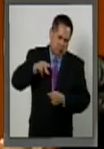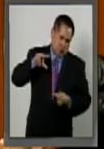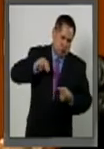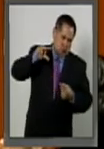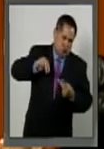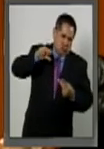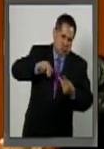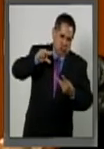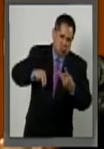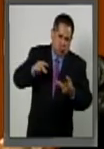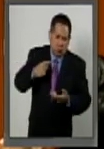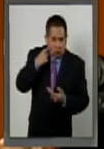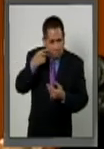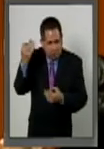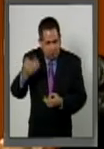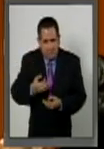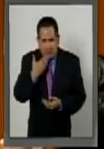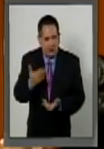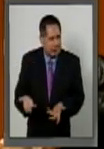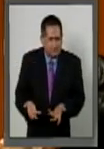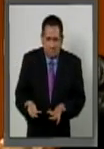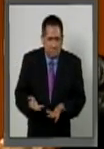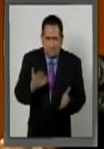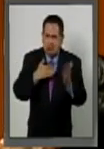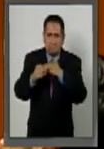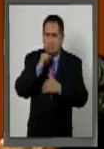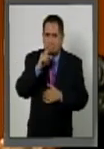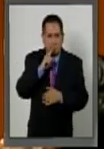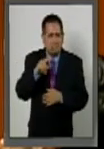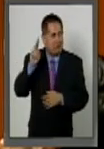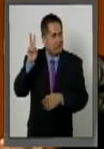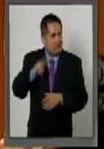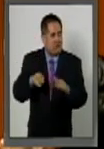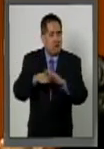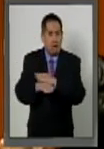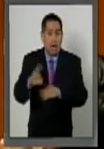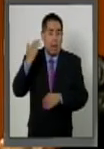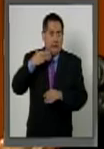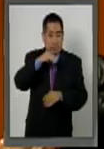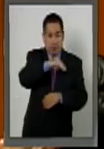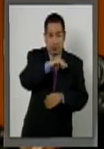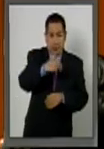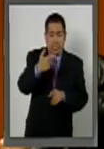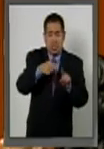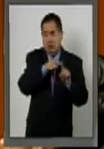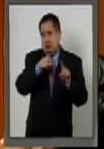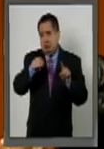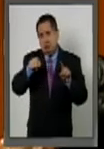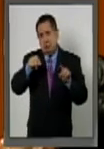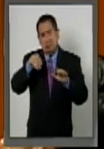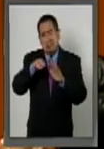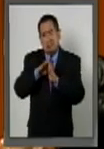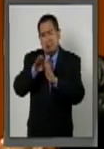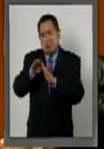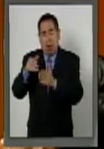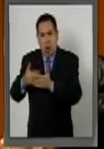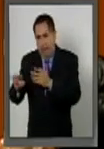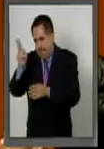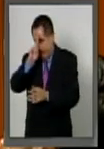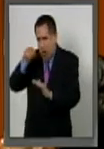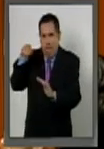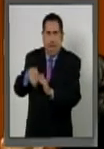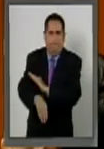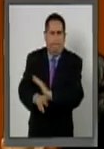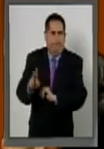contra. Esto afirma el crecimiento más mediocre desde Miguel de la Madrid. A pesar del sustantivo aumento de los